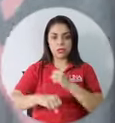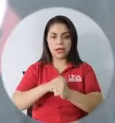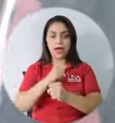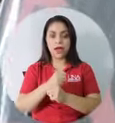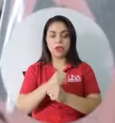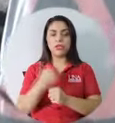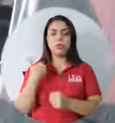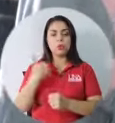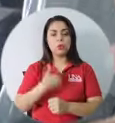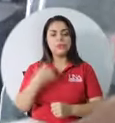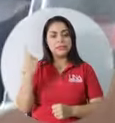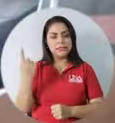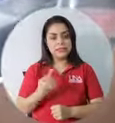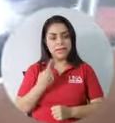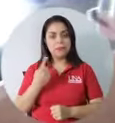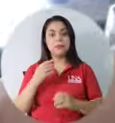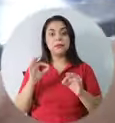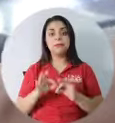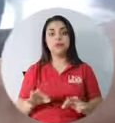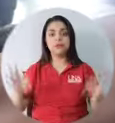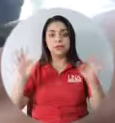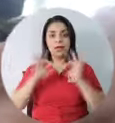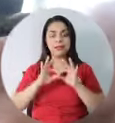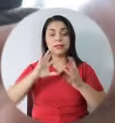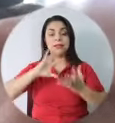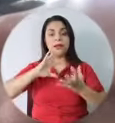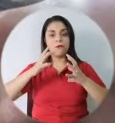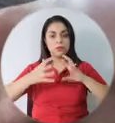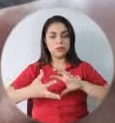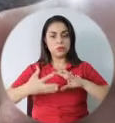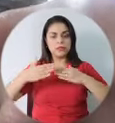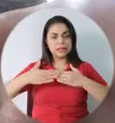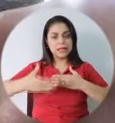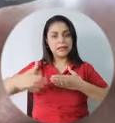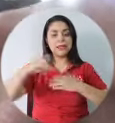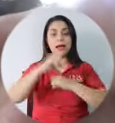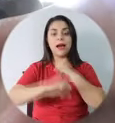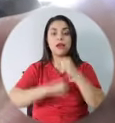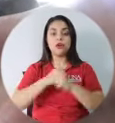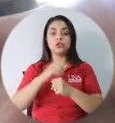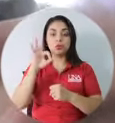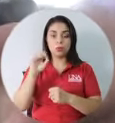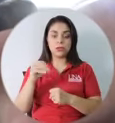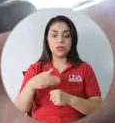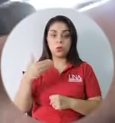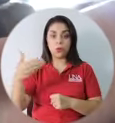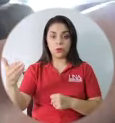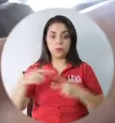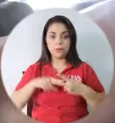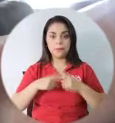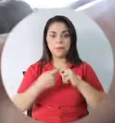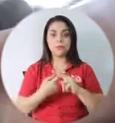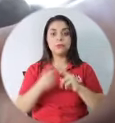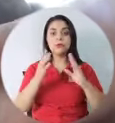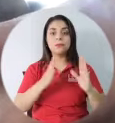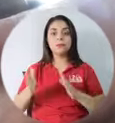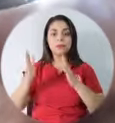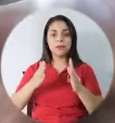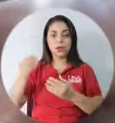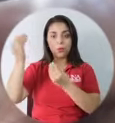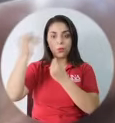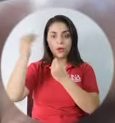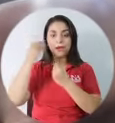200 años, en donde acentuadamente hemos tenido una importante transformación a partir de la década de los 90, cuando empezamos a